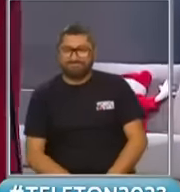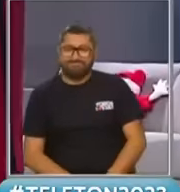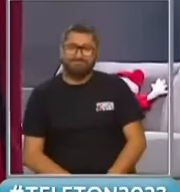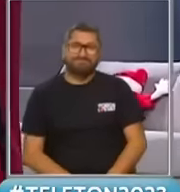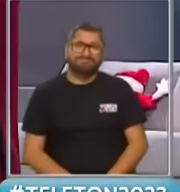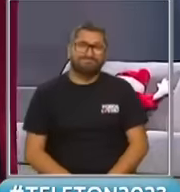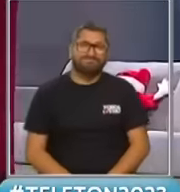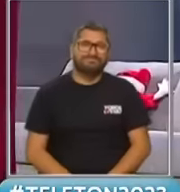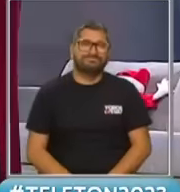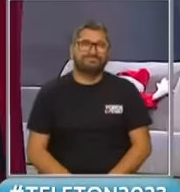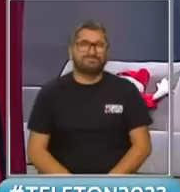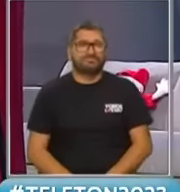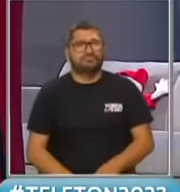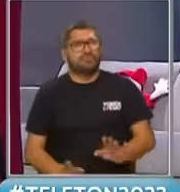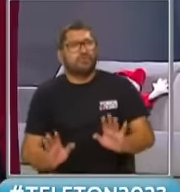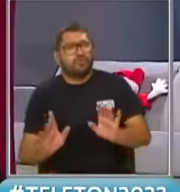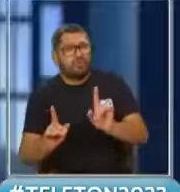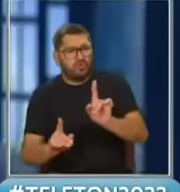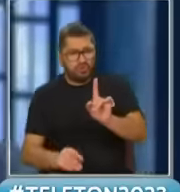No, si uno no queda normal.